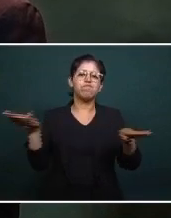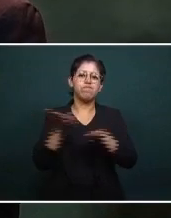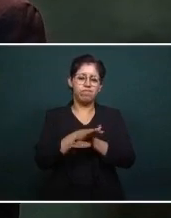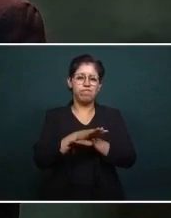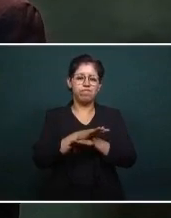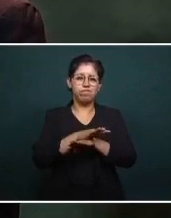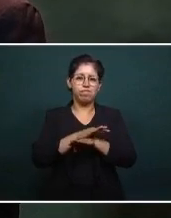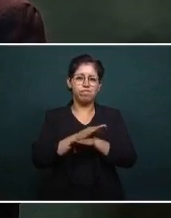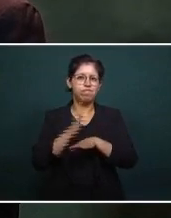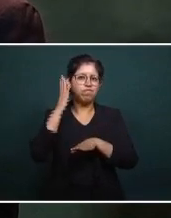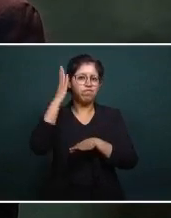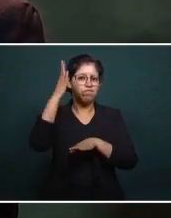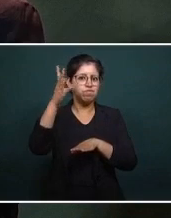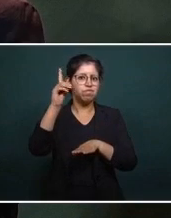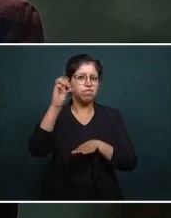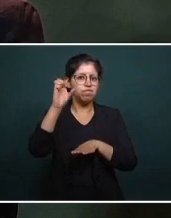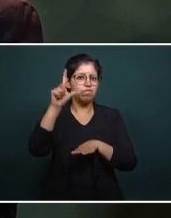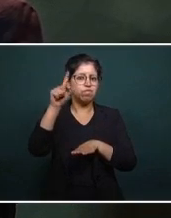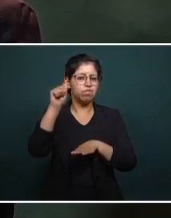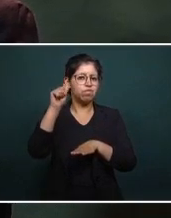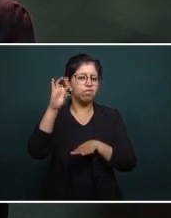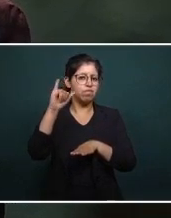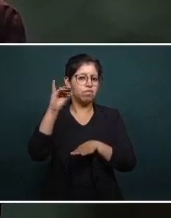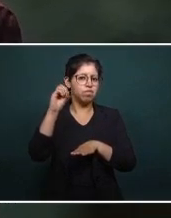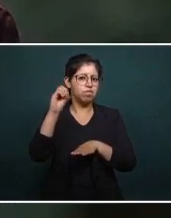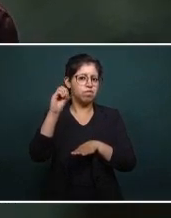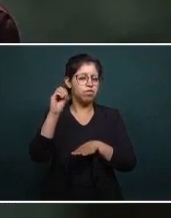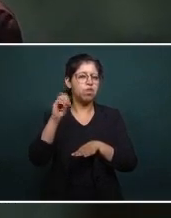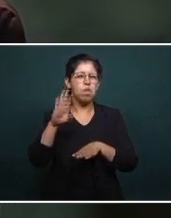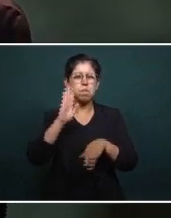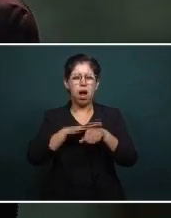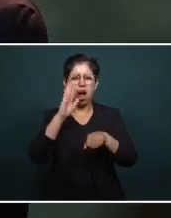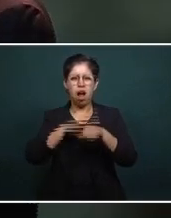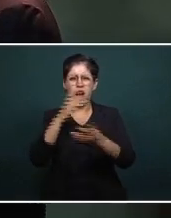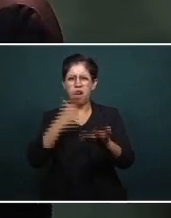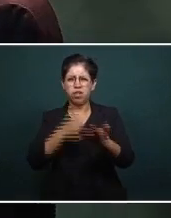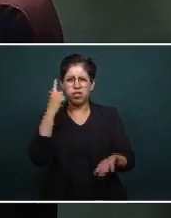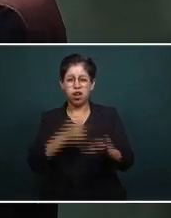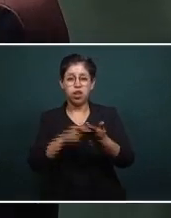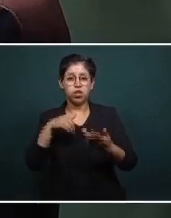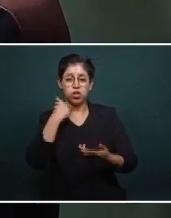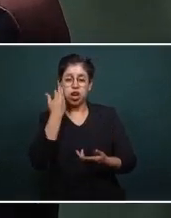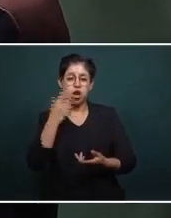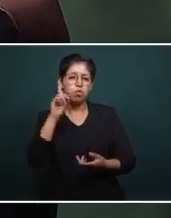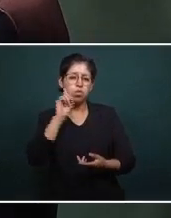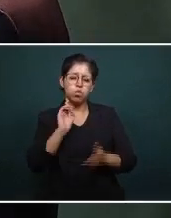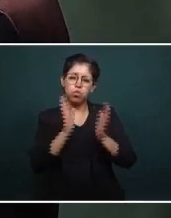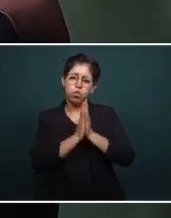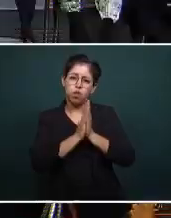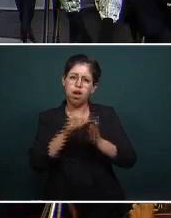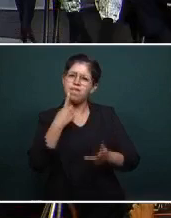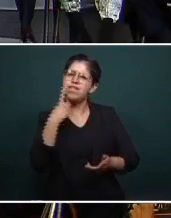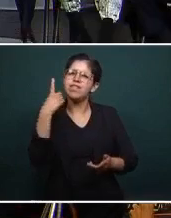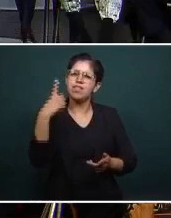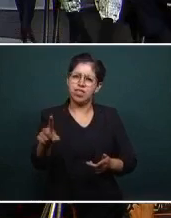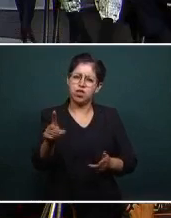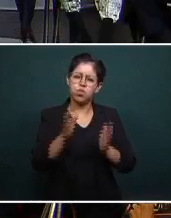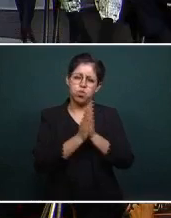delito mucho más grave y queremos prevenirlo propiciando la denuncia en los casos de violencia y